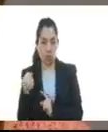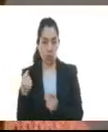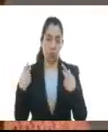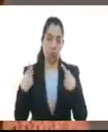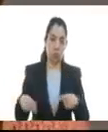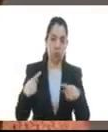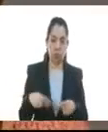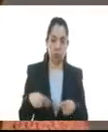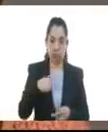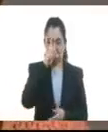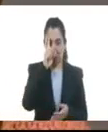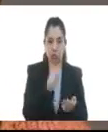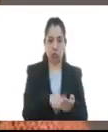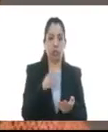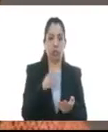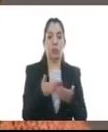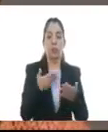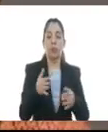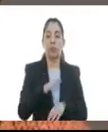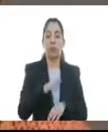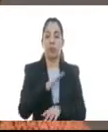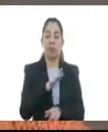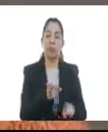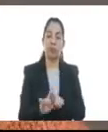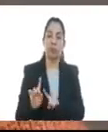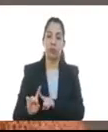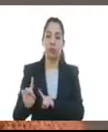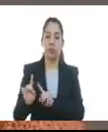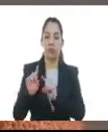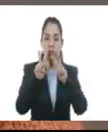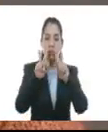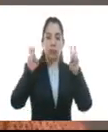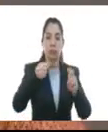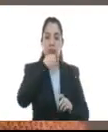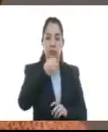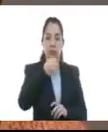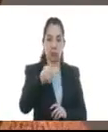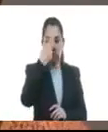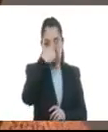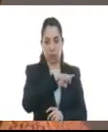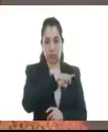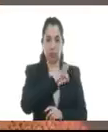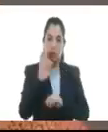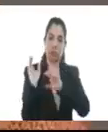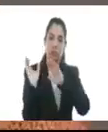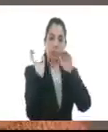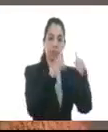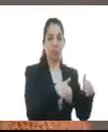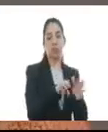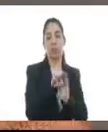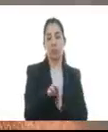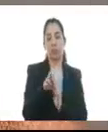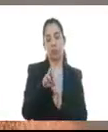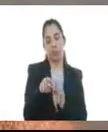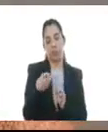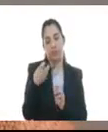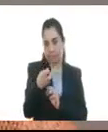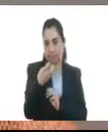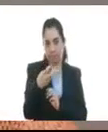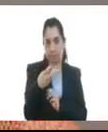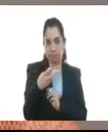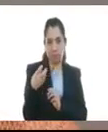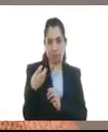son más los reportajes que tienen la oportunidad de inscribirse a concursos como Rostros de la Discriminación, y eso es excelente